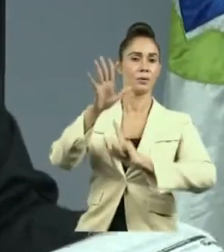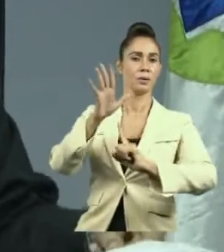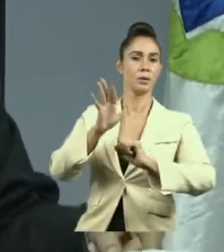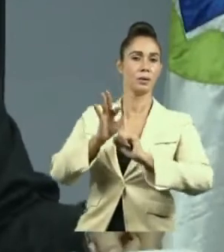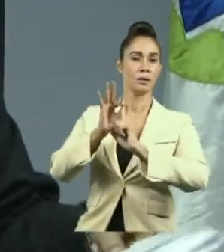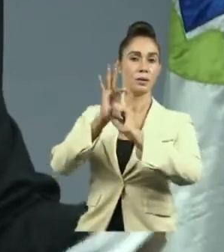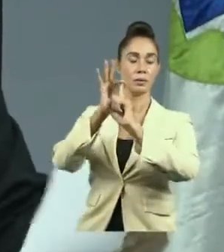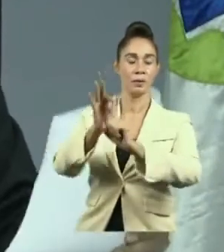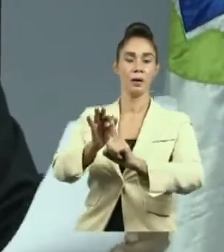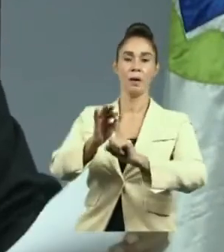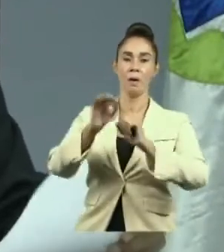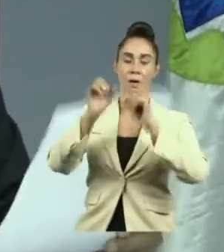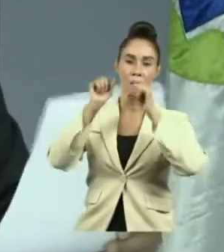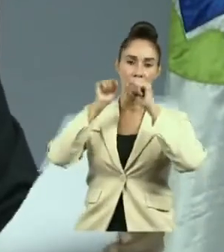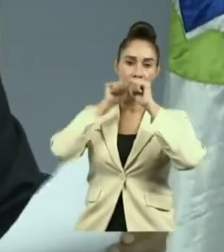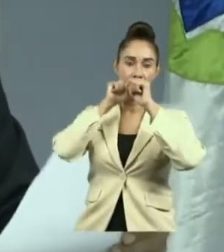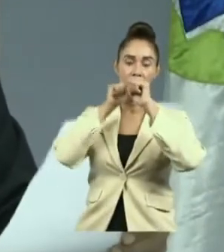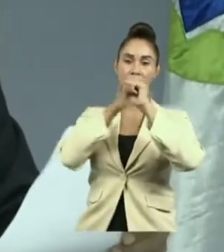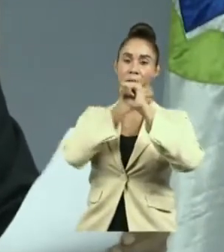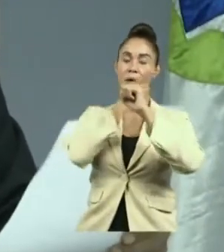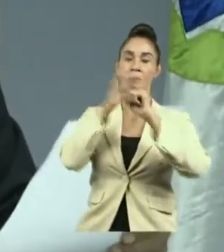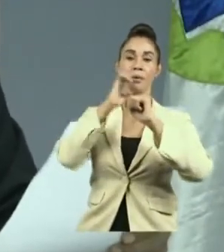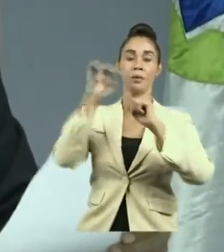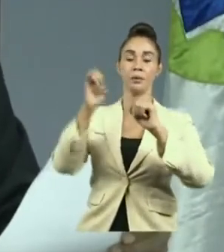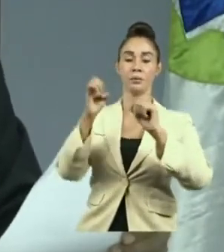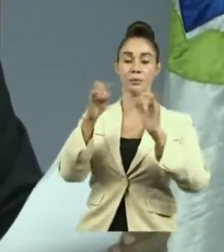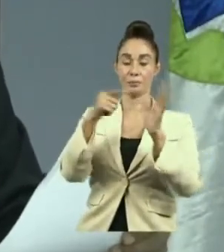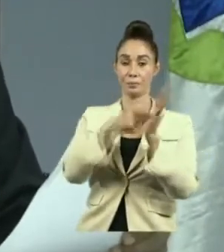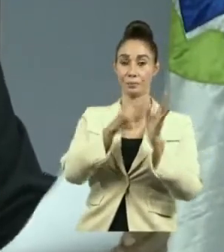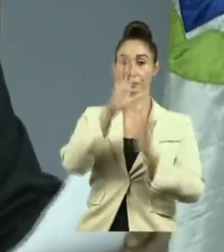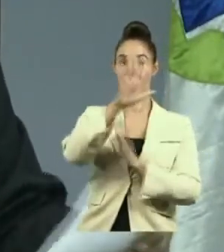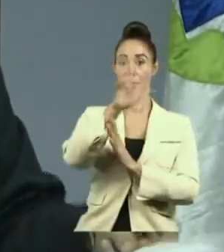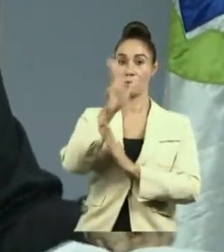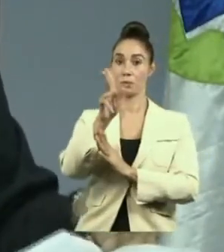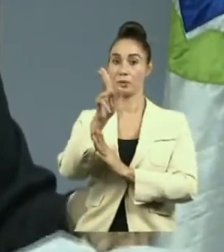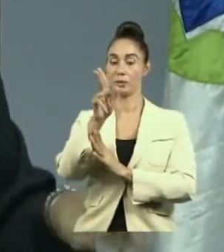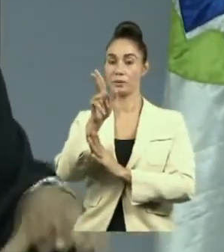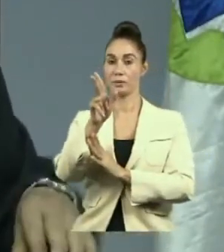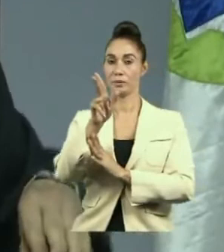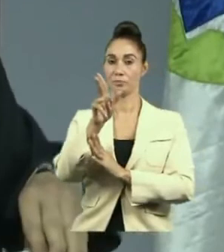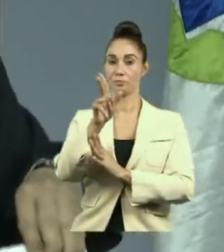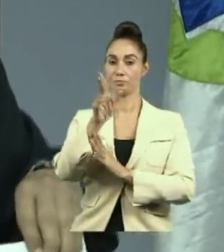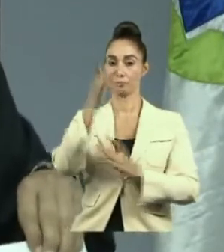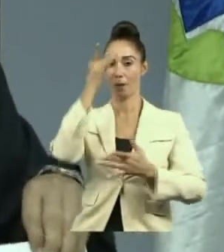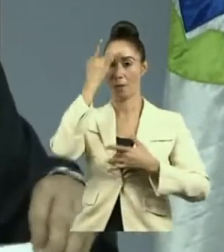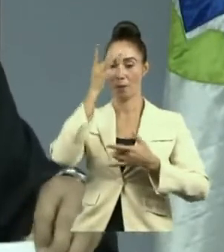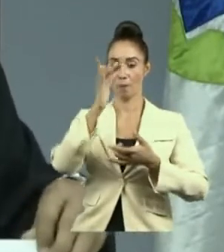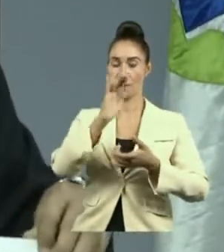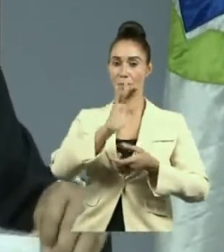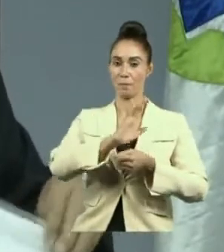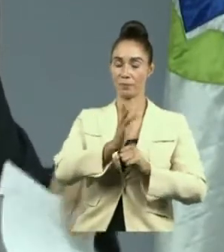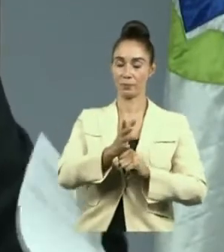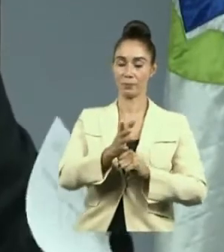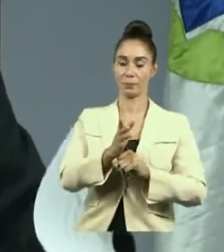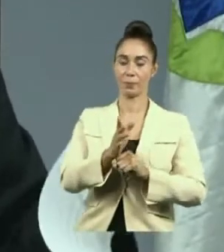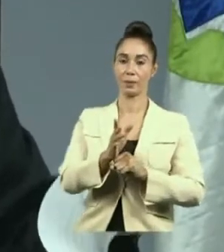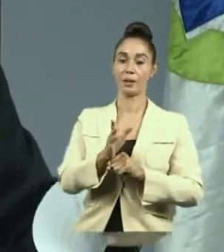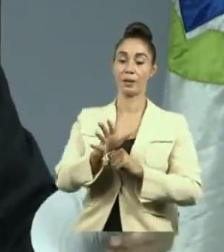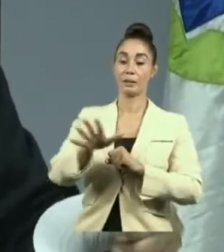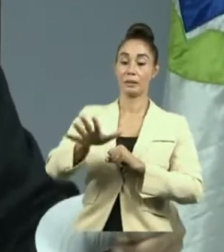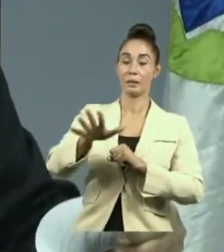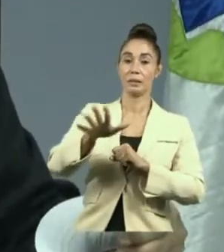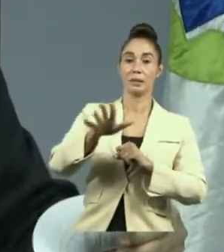la provincia santo domingo registró 53 casos y su participación a nivel nacional